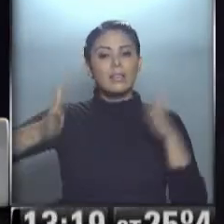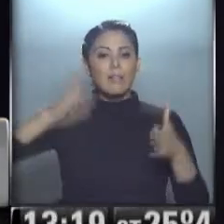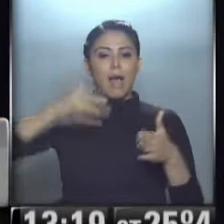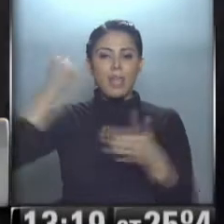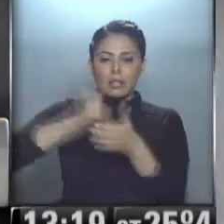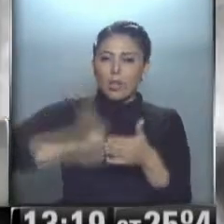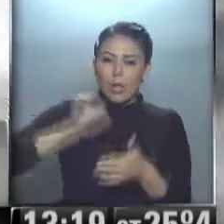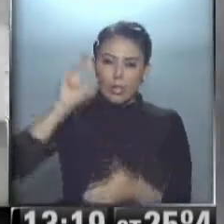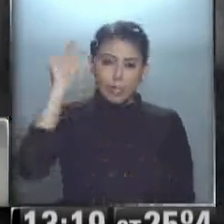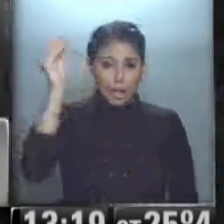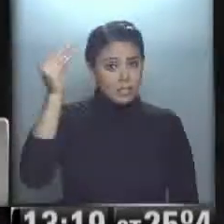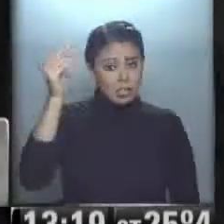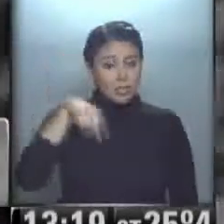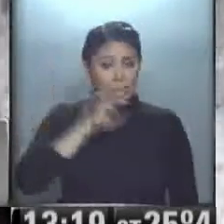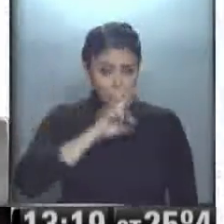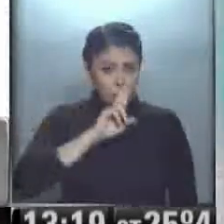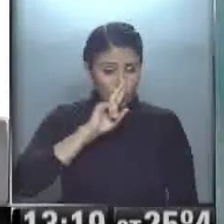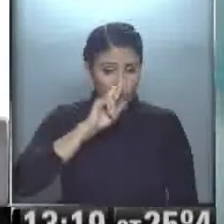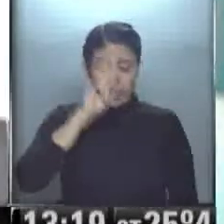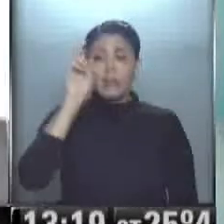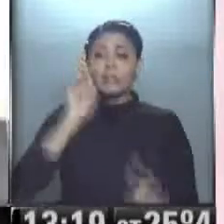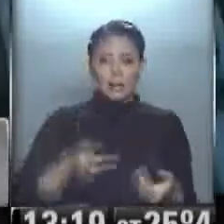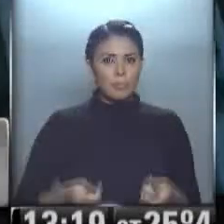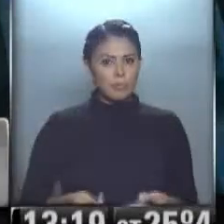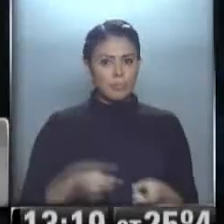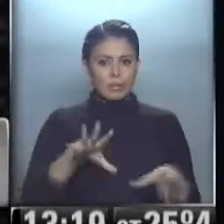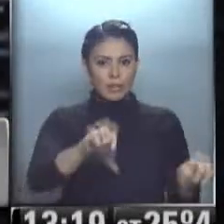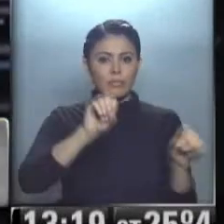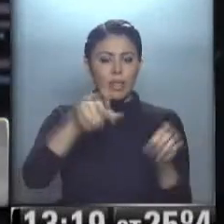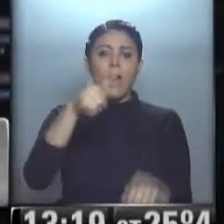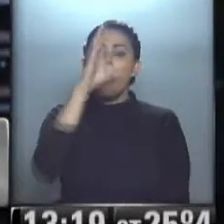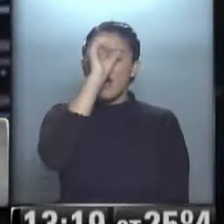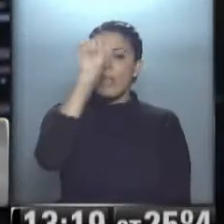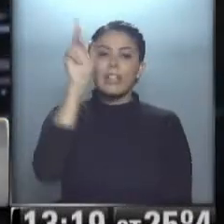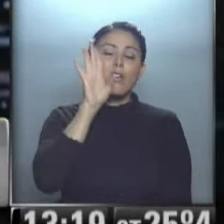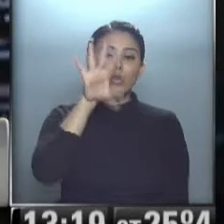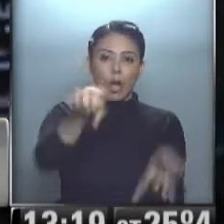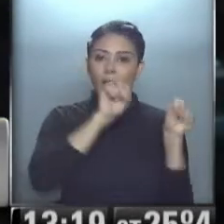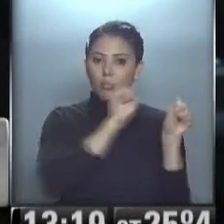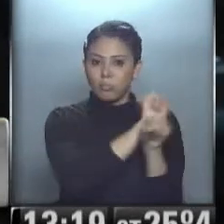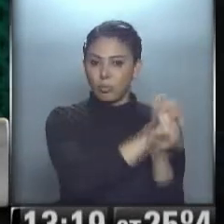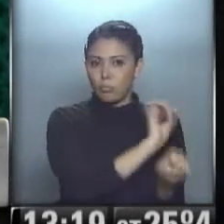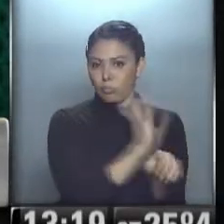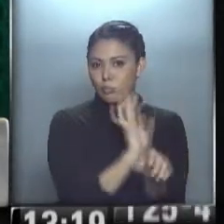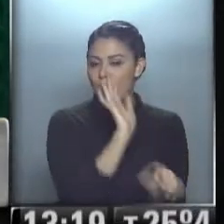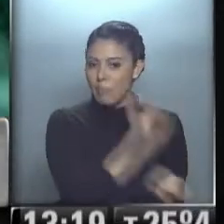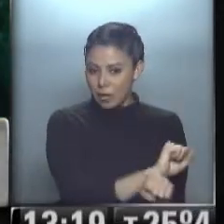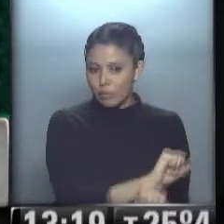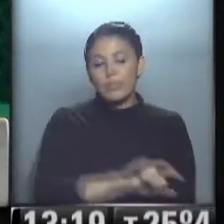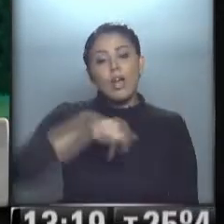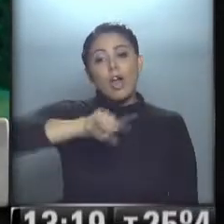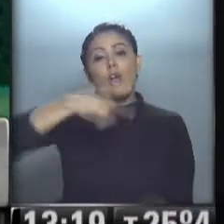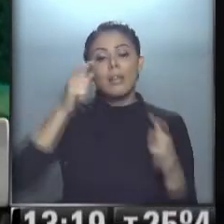tuvo una de las que tomaron como rehén al embajador de los eeuu de esa historia nos vamos a omisión